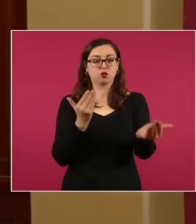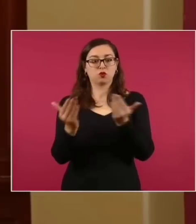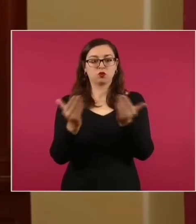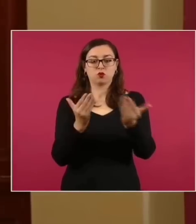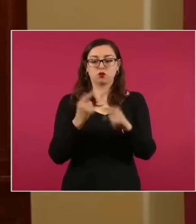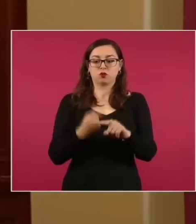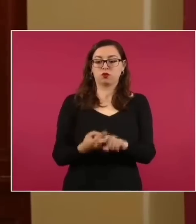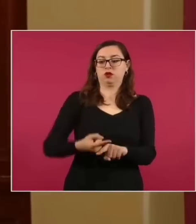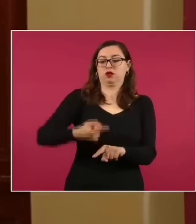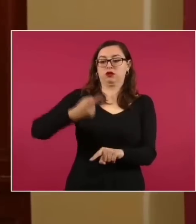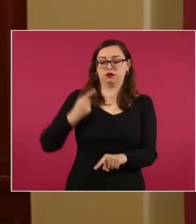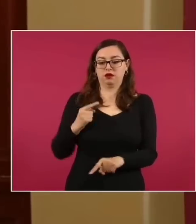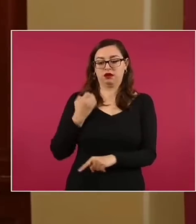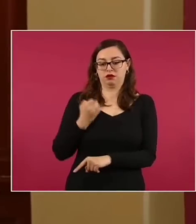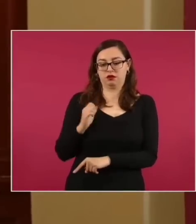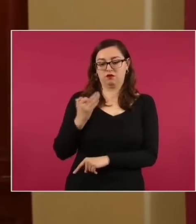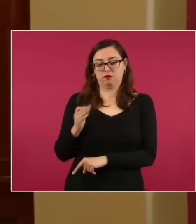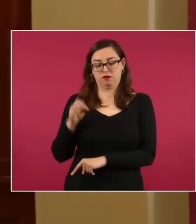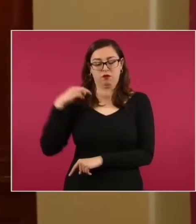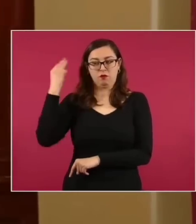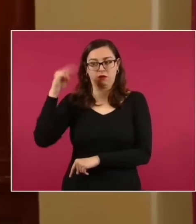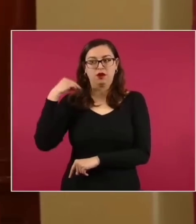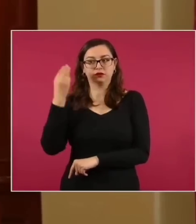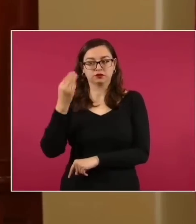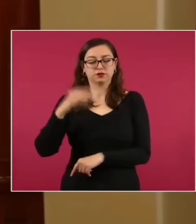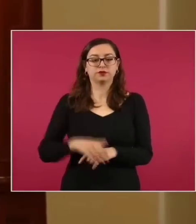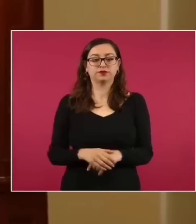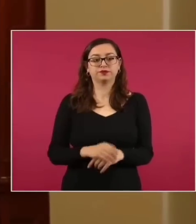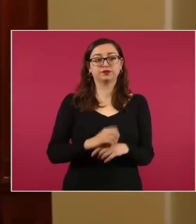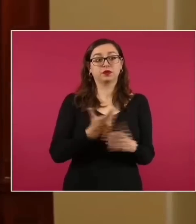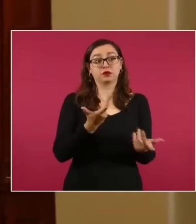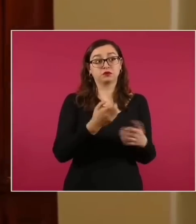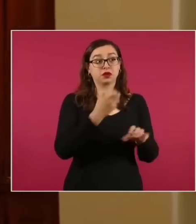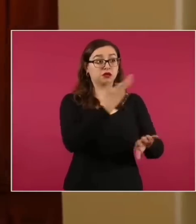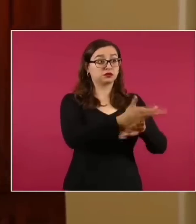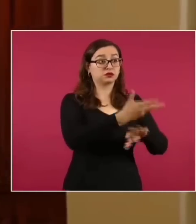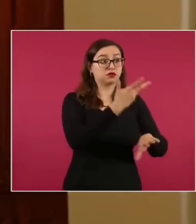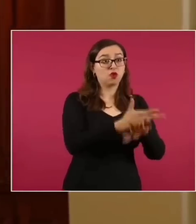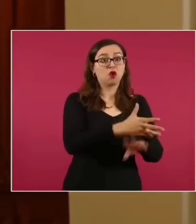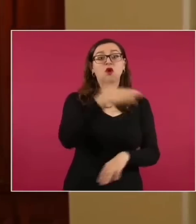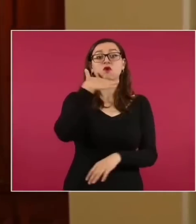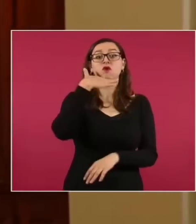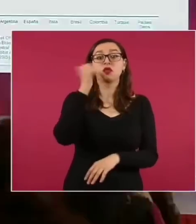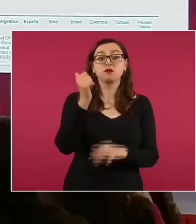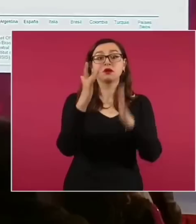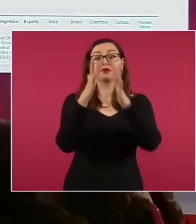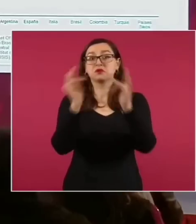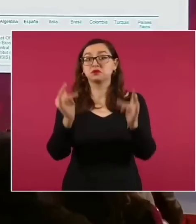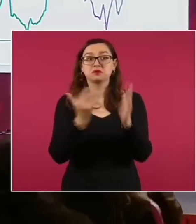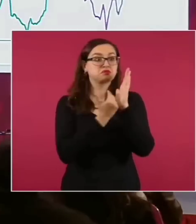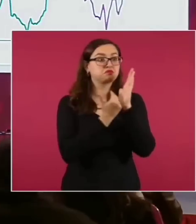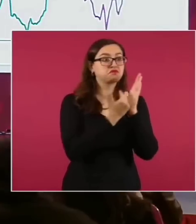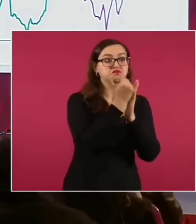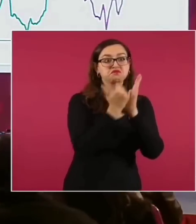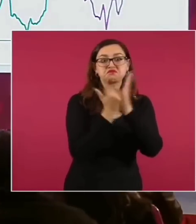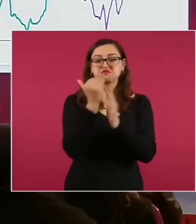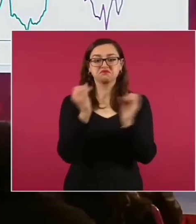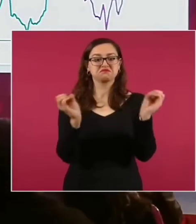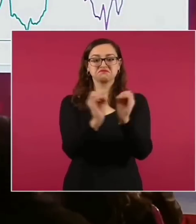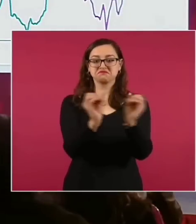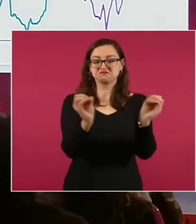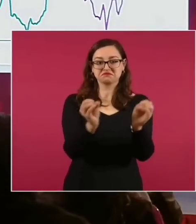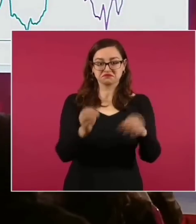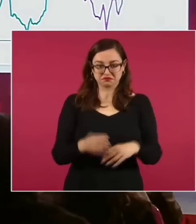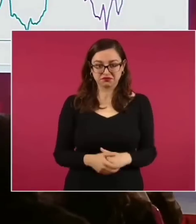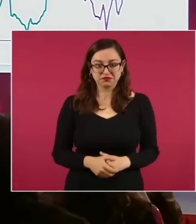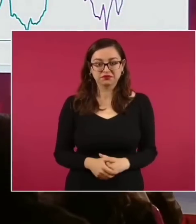trimestre inmediato anterior superando a países como Estados Unidos Alemania y Francia la